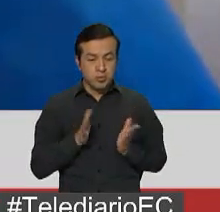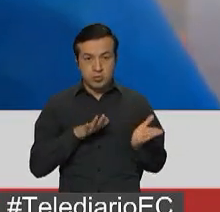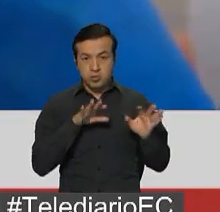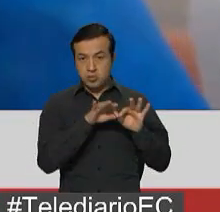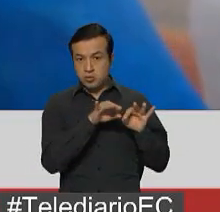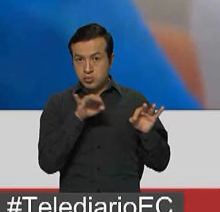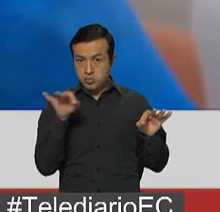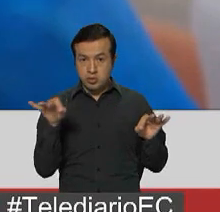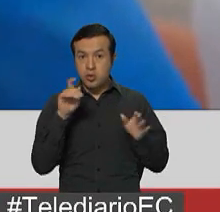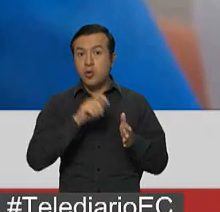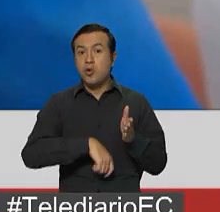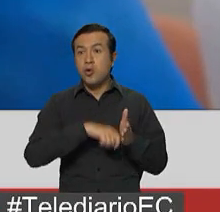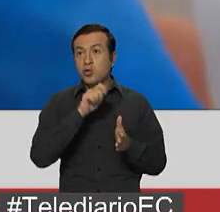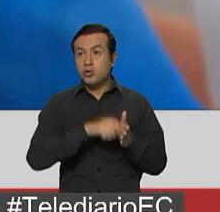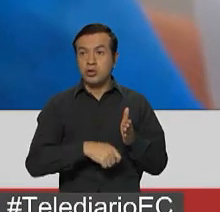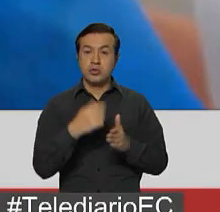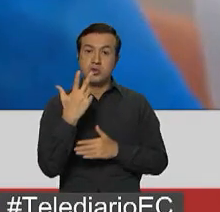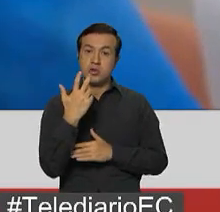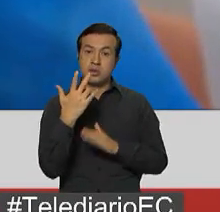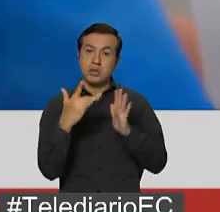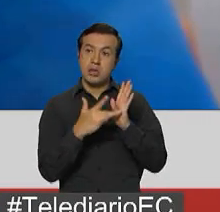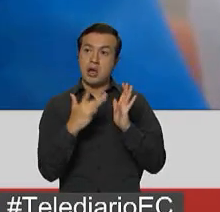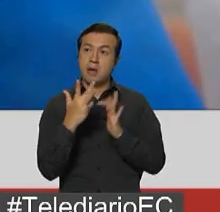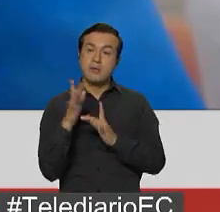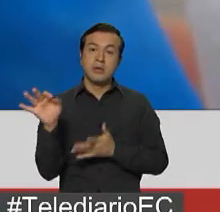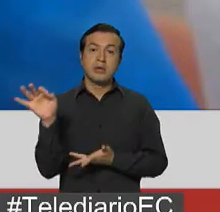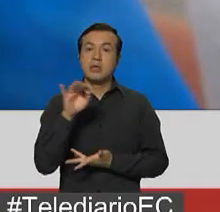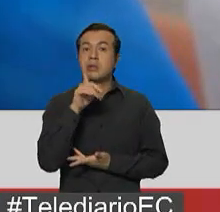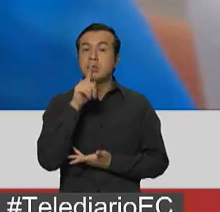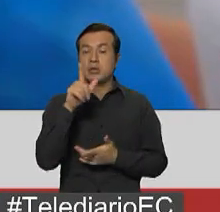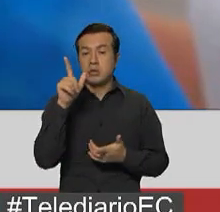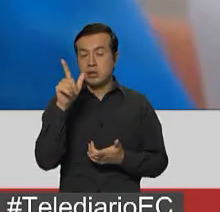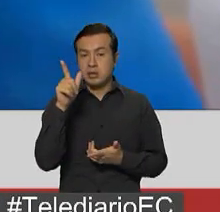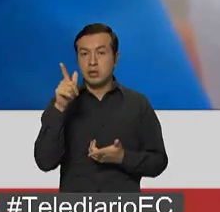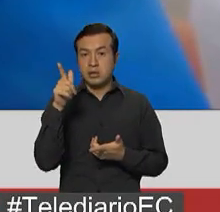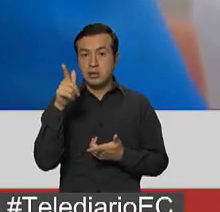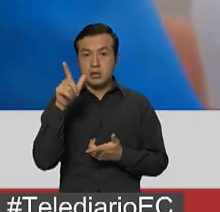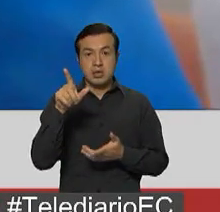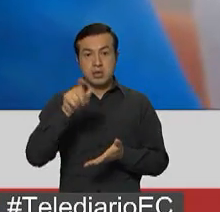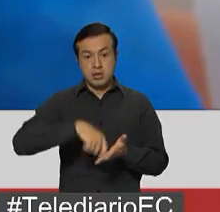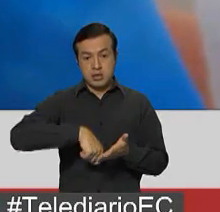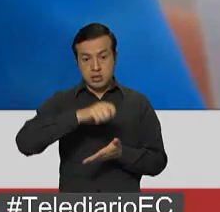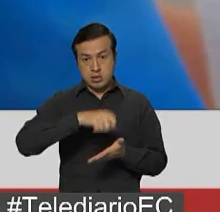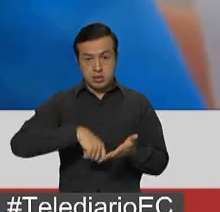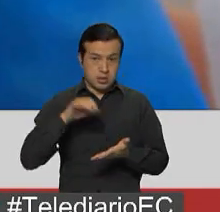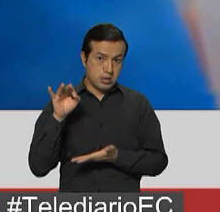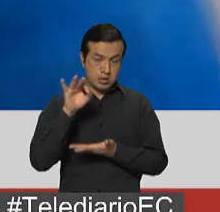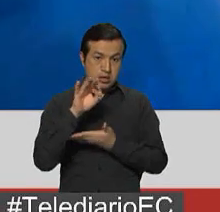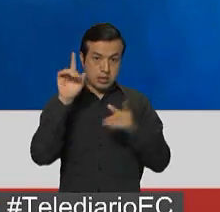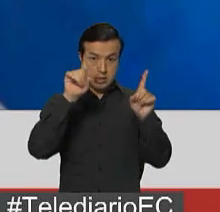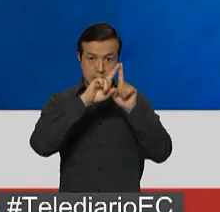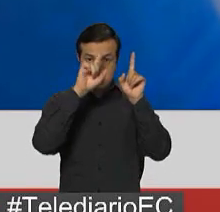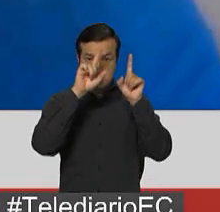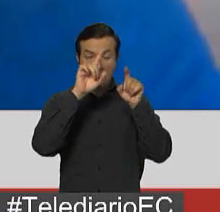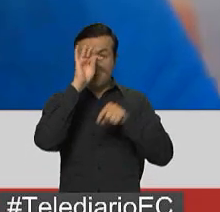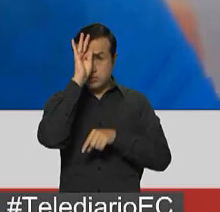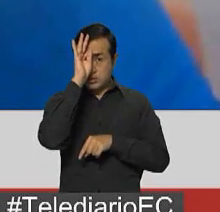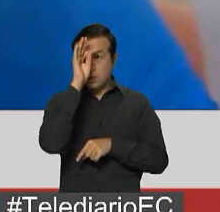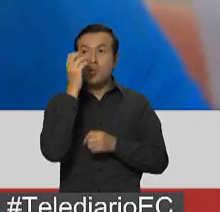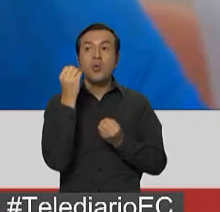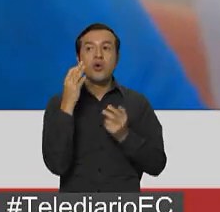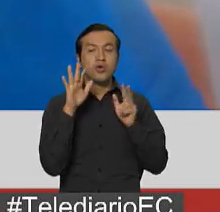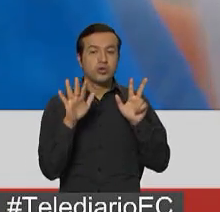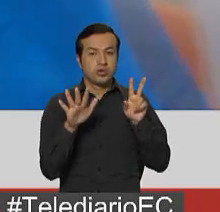el contrato fue firmado el 13 de abril por la representante del hospital del iess los ceibos el monto total de la compra de insumos médicos fue de